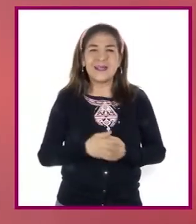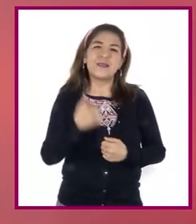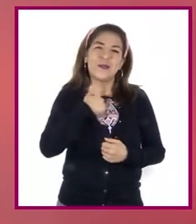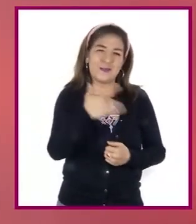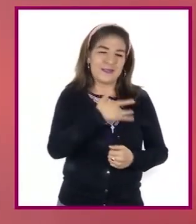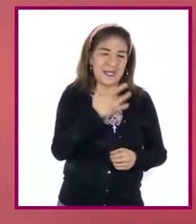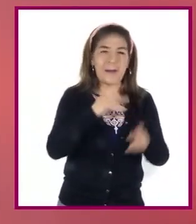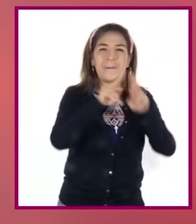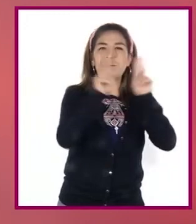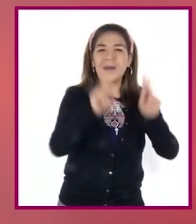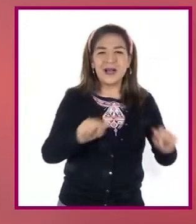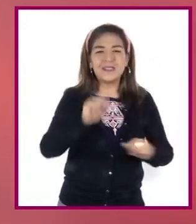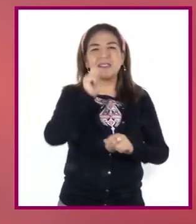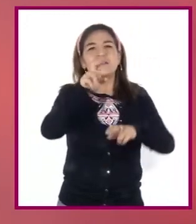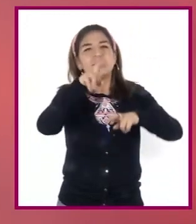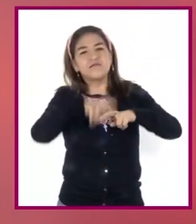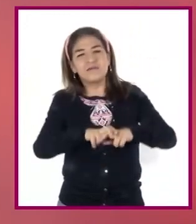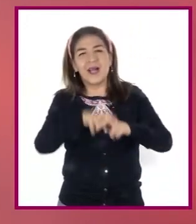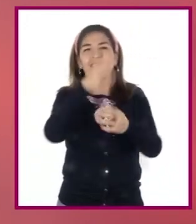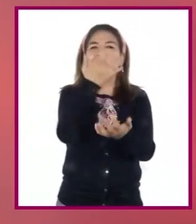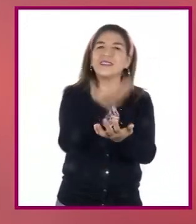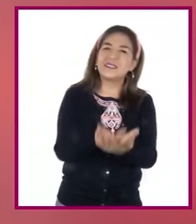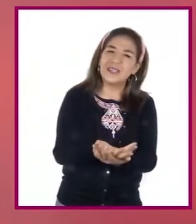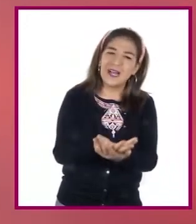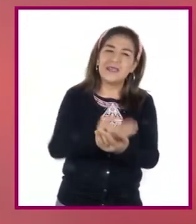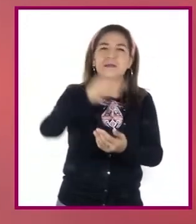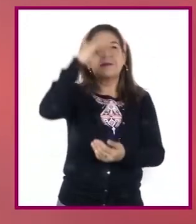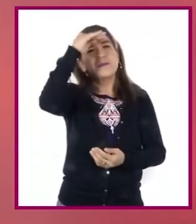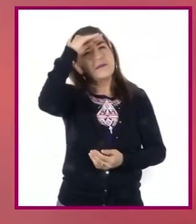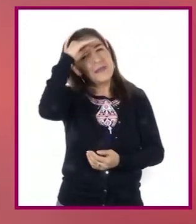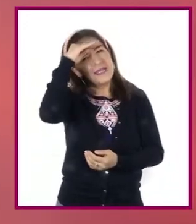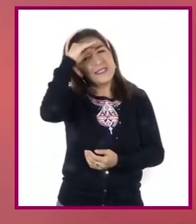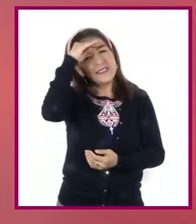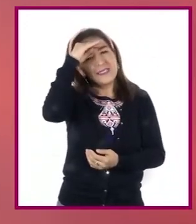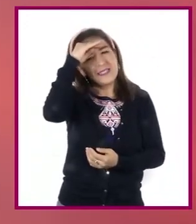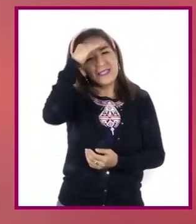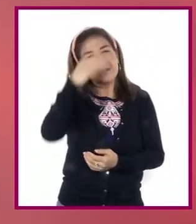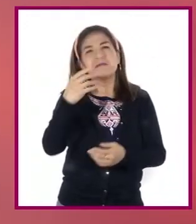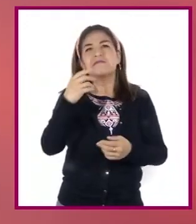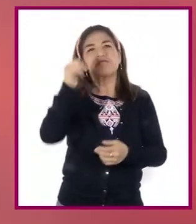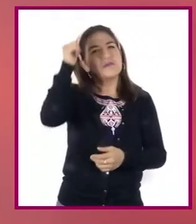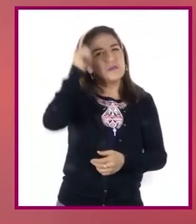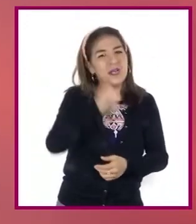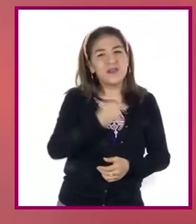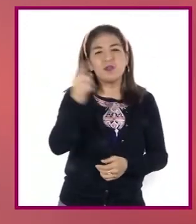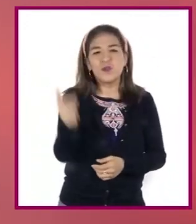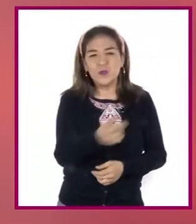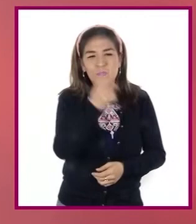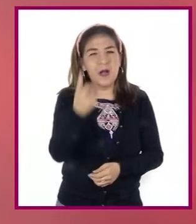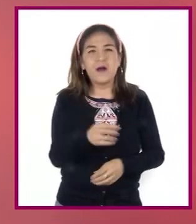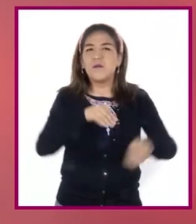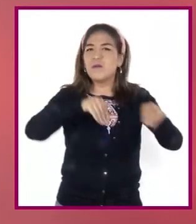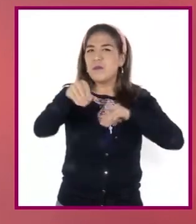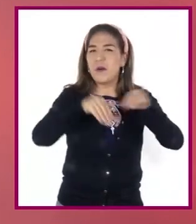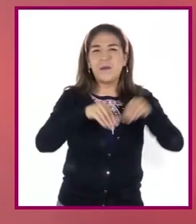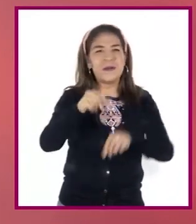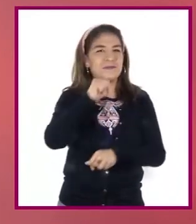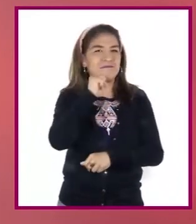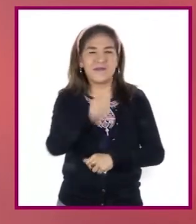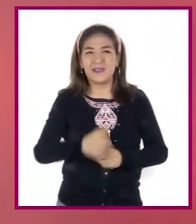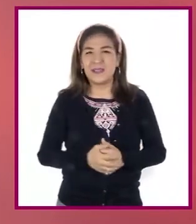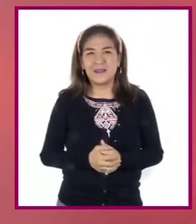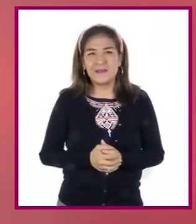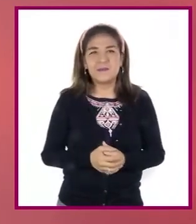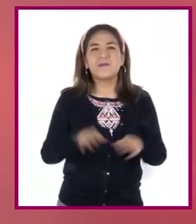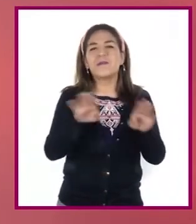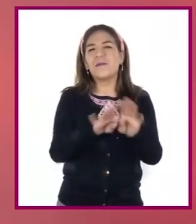palabras como posando, descansa, pensando, imperdurable e inamovible, que todas dan idea de quietud,